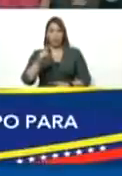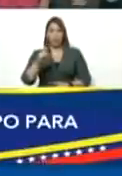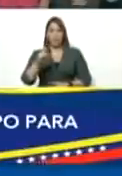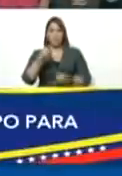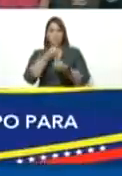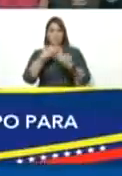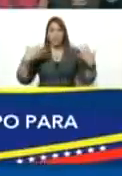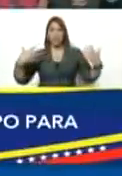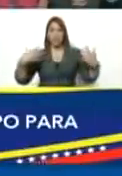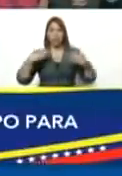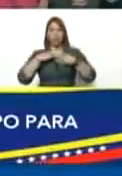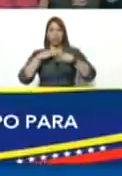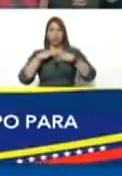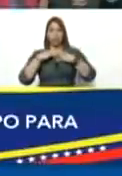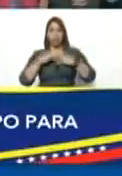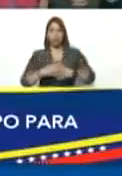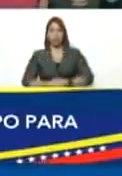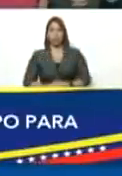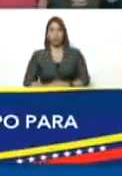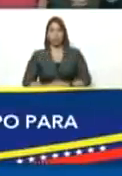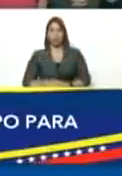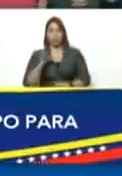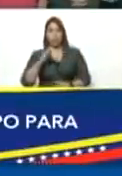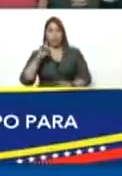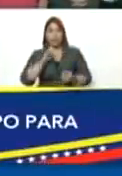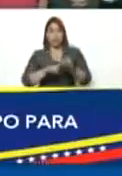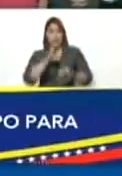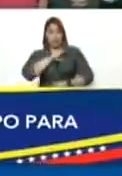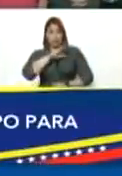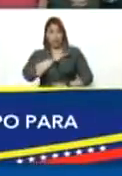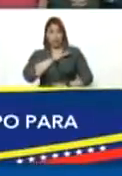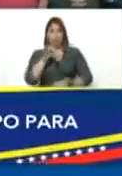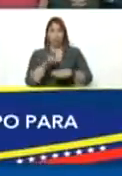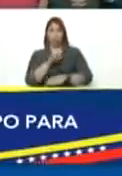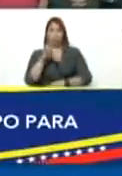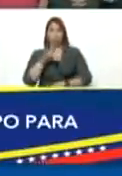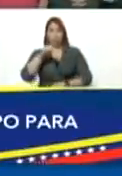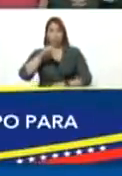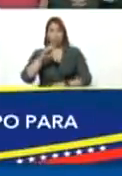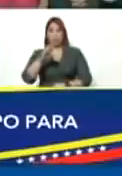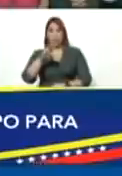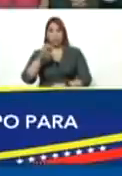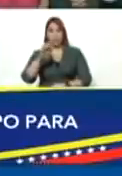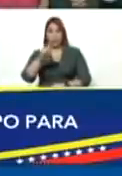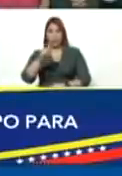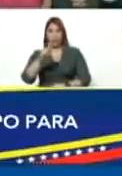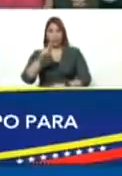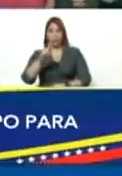ropa. Silita, usa Neves. Desde Carabobo,